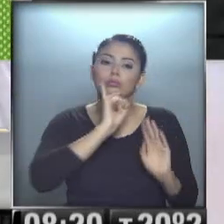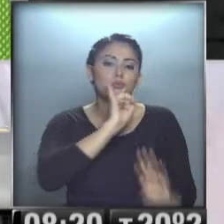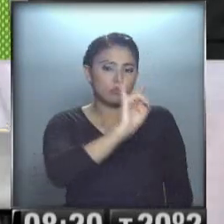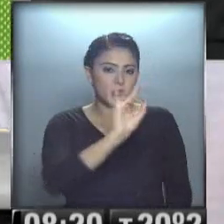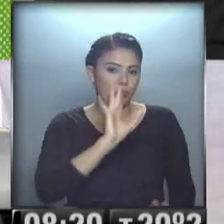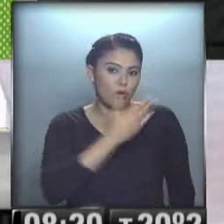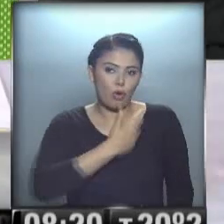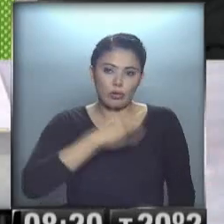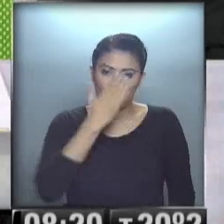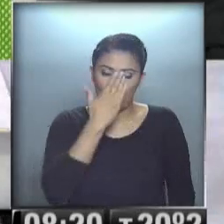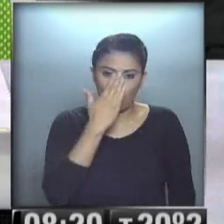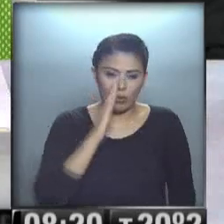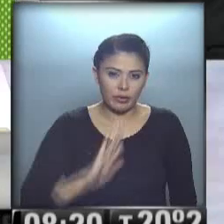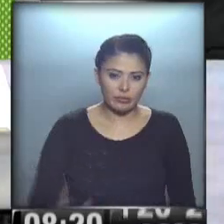del gobierno de la provincia de Córdoba